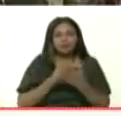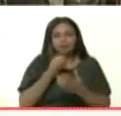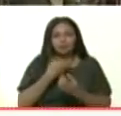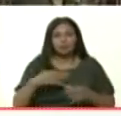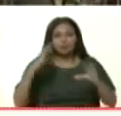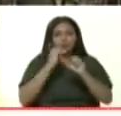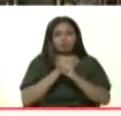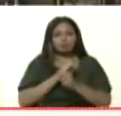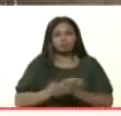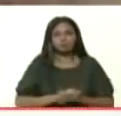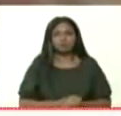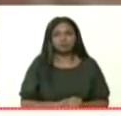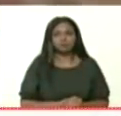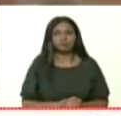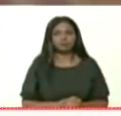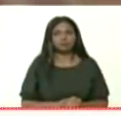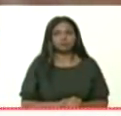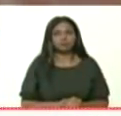noches.